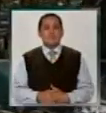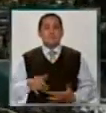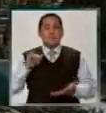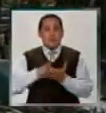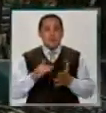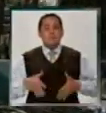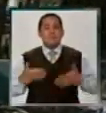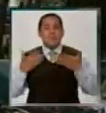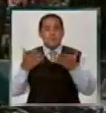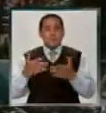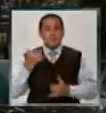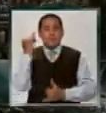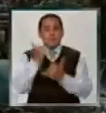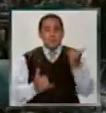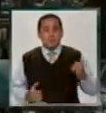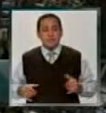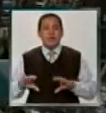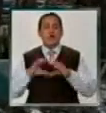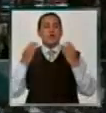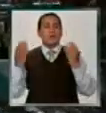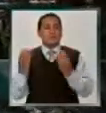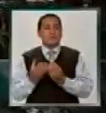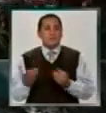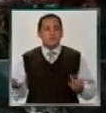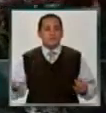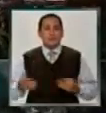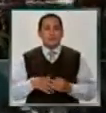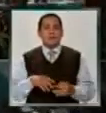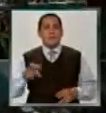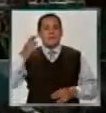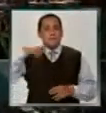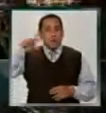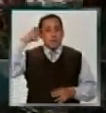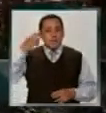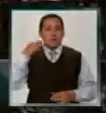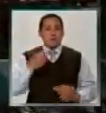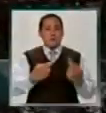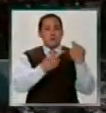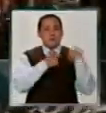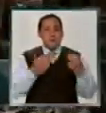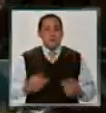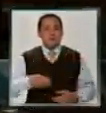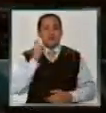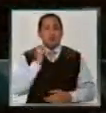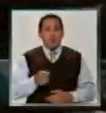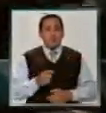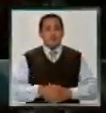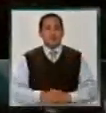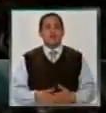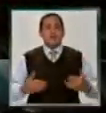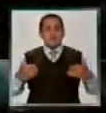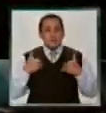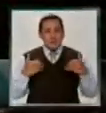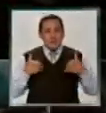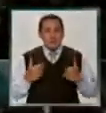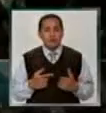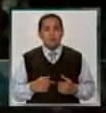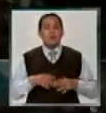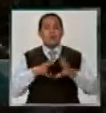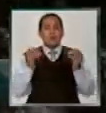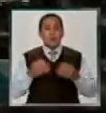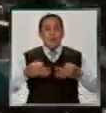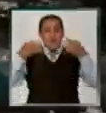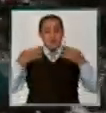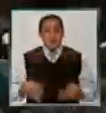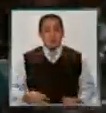les permita finalmente a congresistas, a políticos, a funcionarios, a jueces, tener una